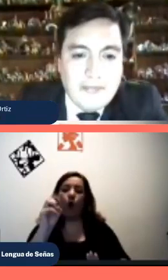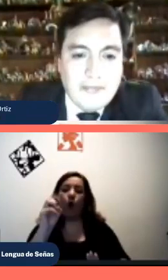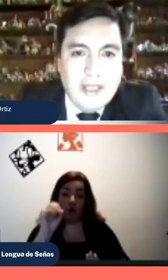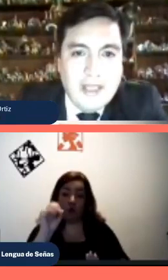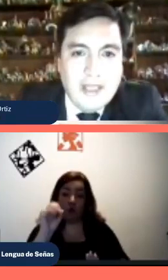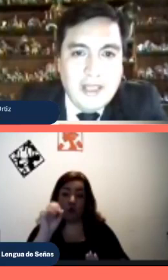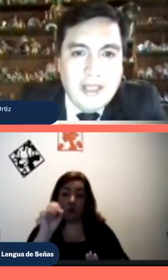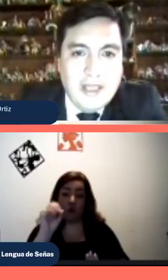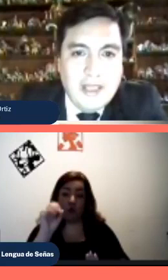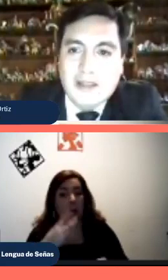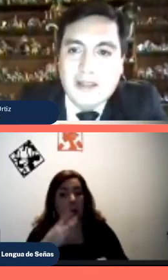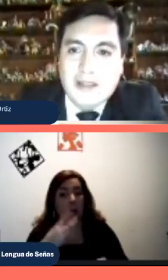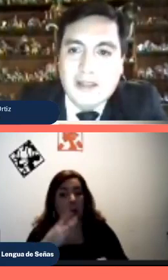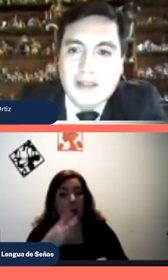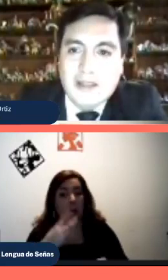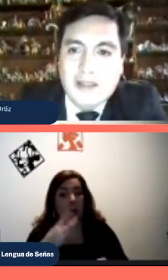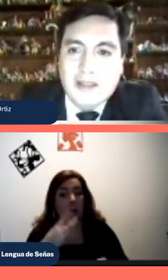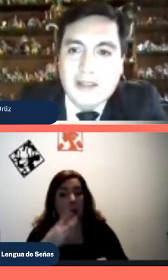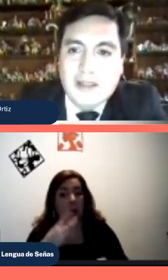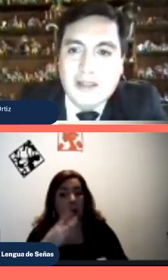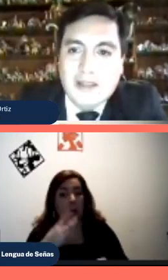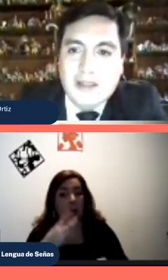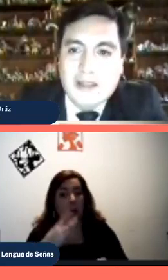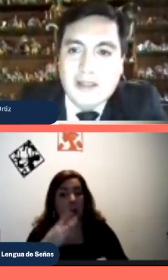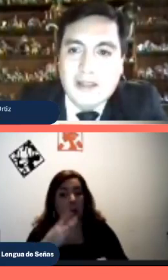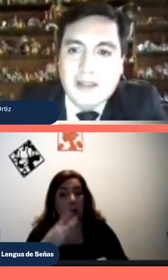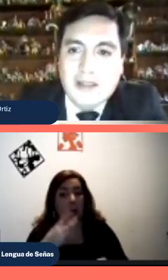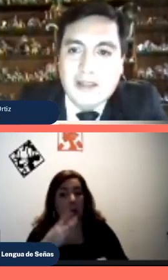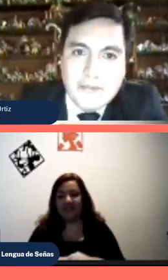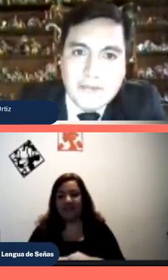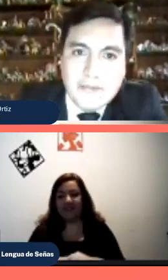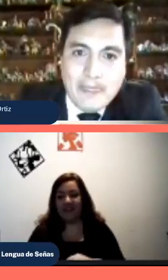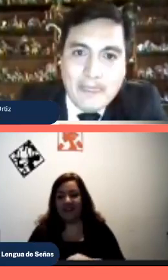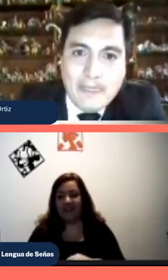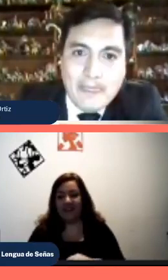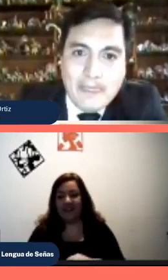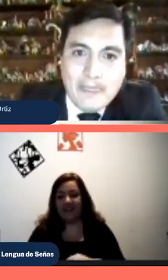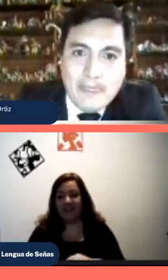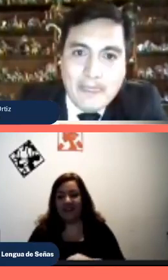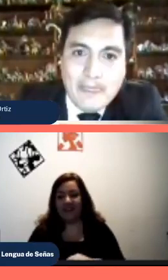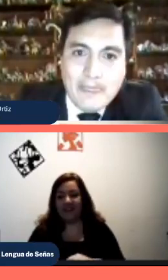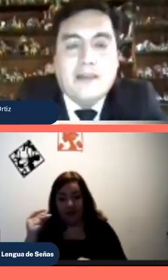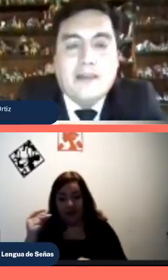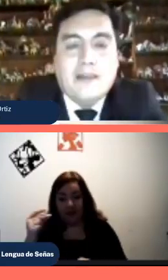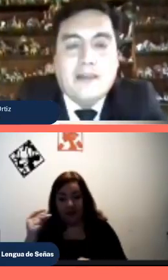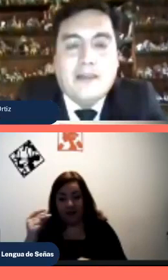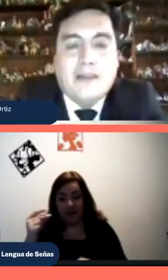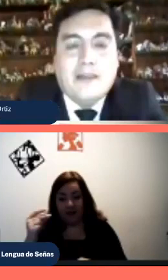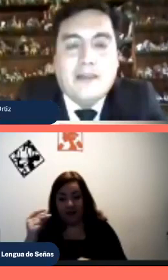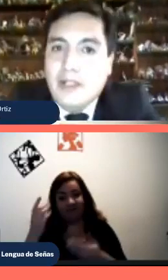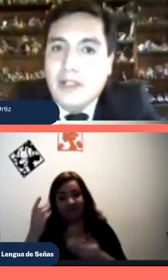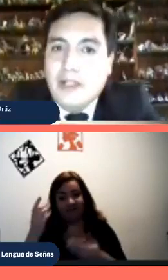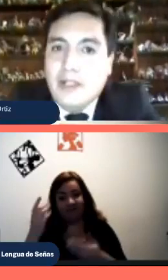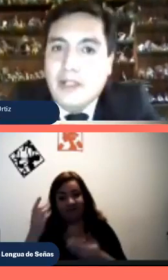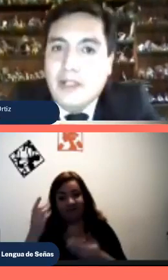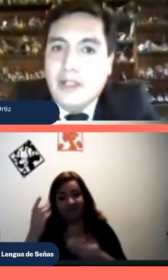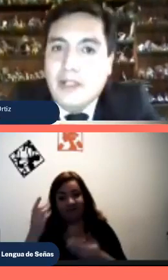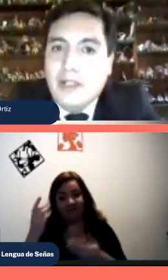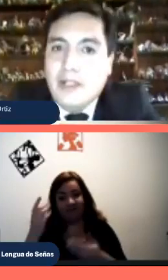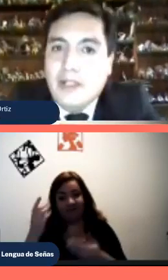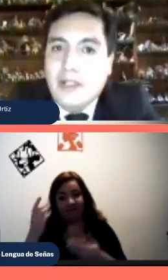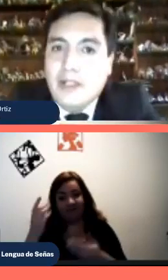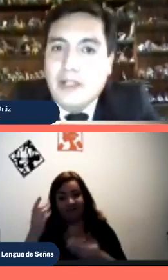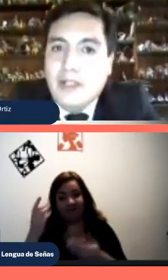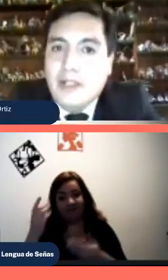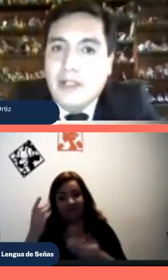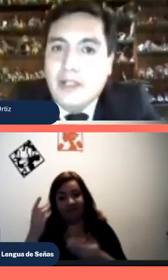Así que hay todo esto. La idea es que quede para aquellos niños, esta charla